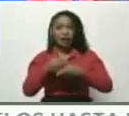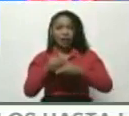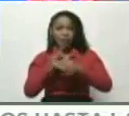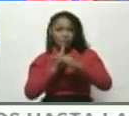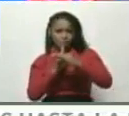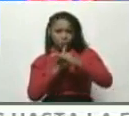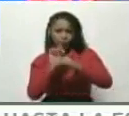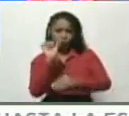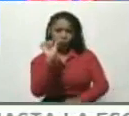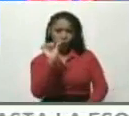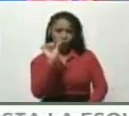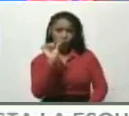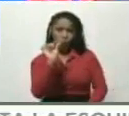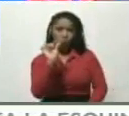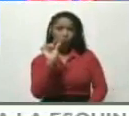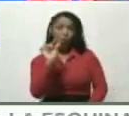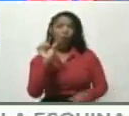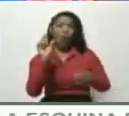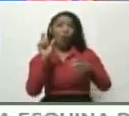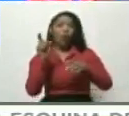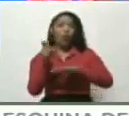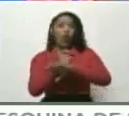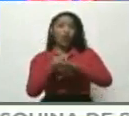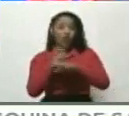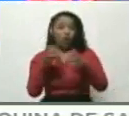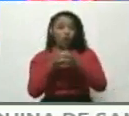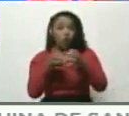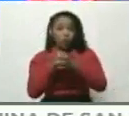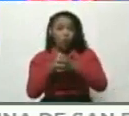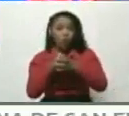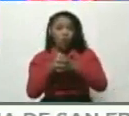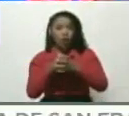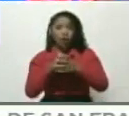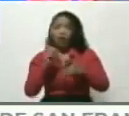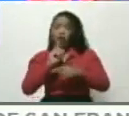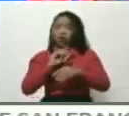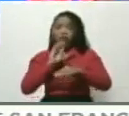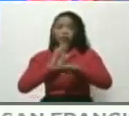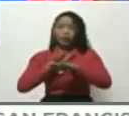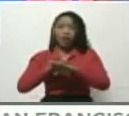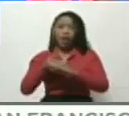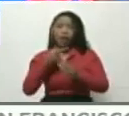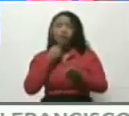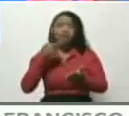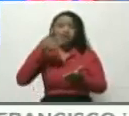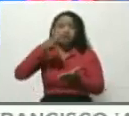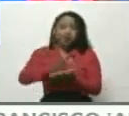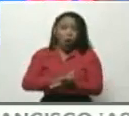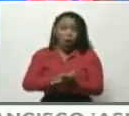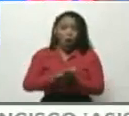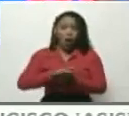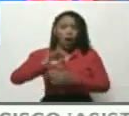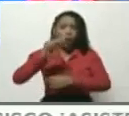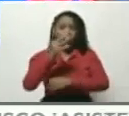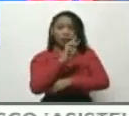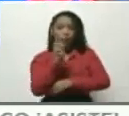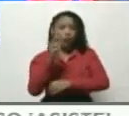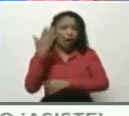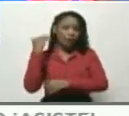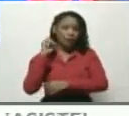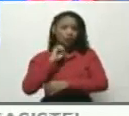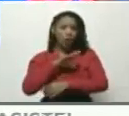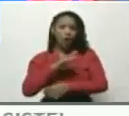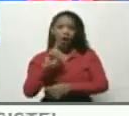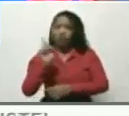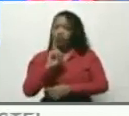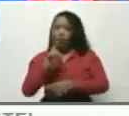incisión. Un aparato de gobierno no llamado al clientelismo que enterró al puntofijismo y a la Cuarta República.